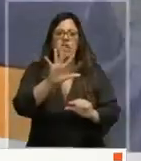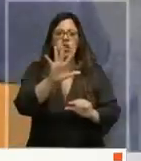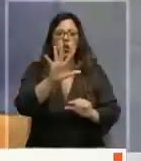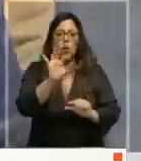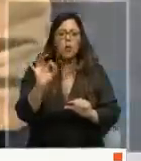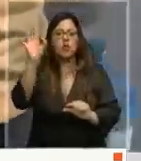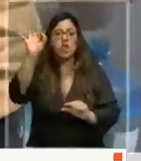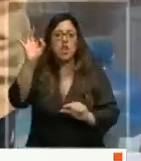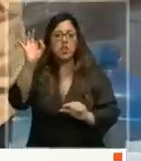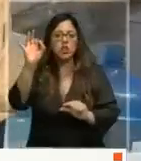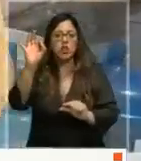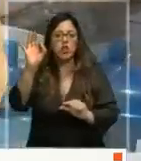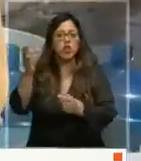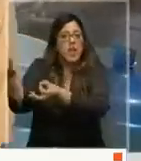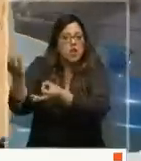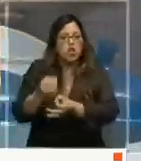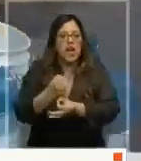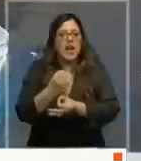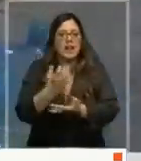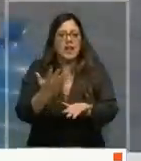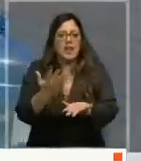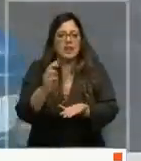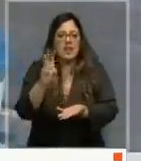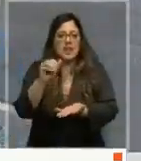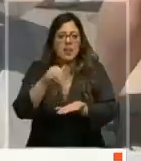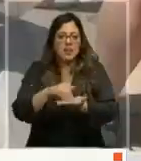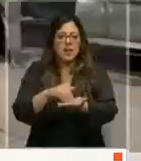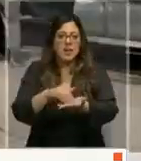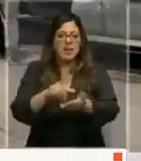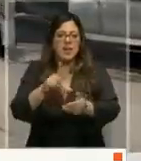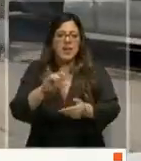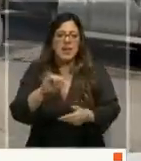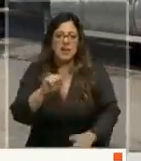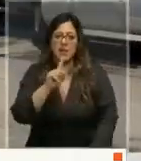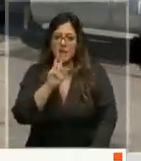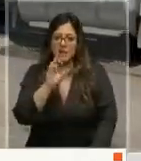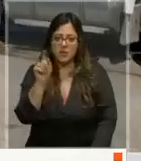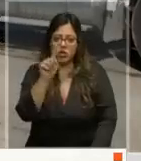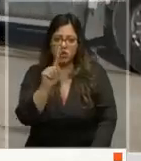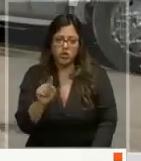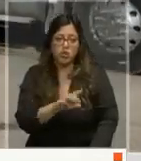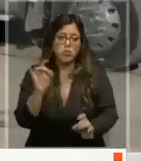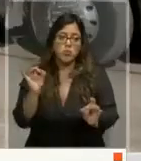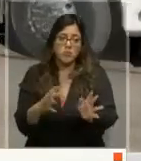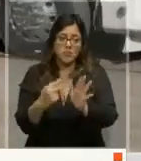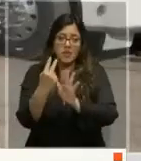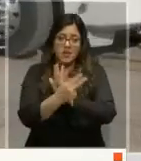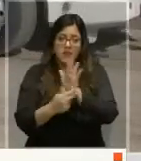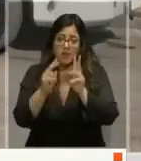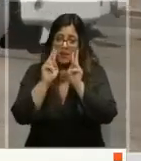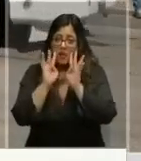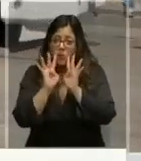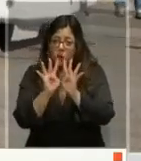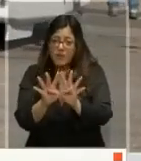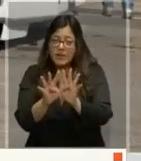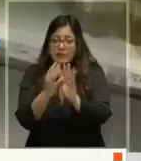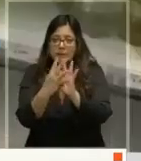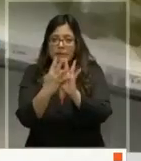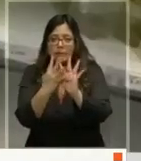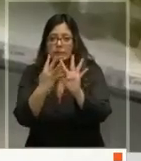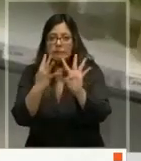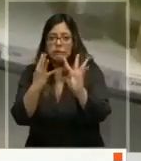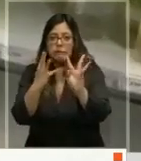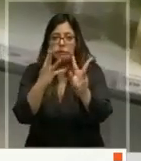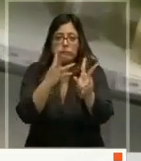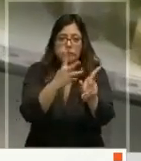que puede abastecer a este camión. Así que, de hecho, capaz que en vivo podamos ver cómo esta fila se disuelve rápidamente, porque eso es lo